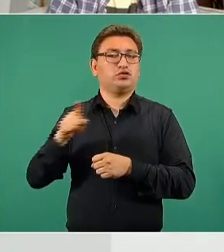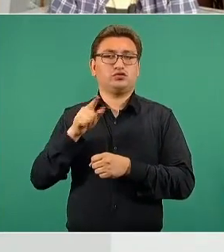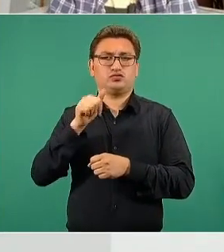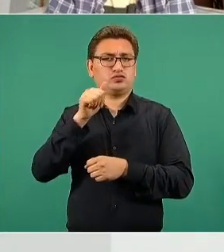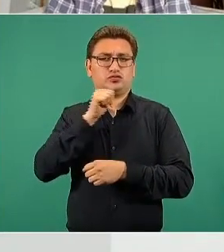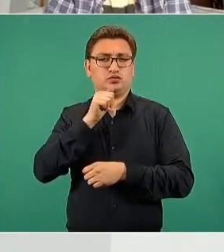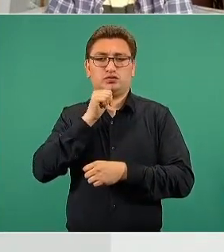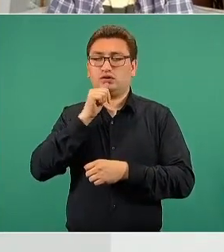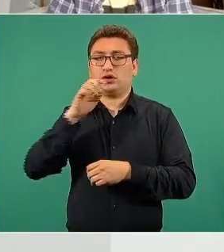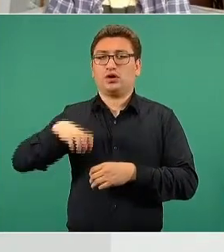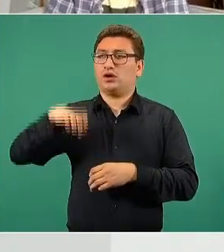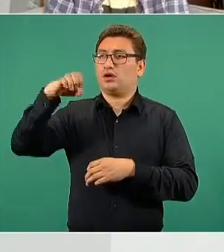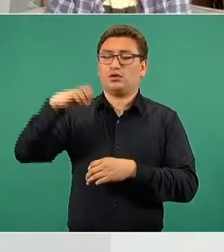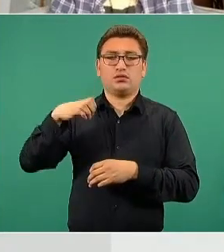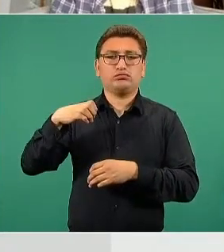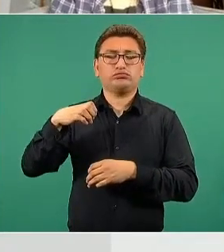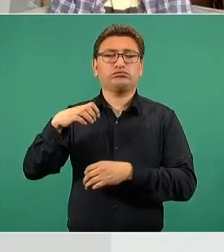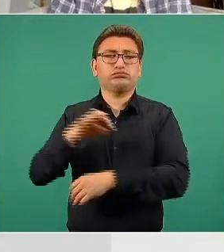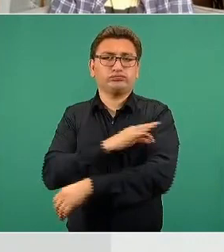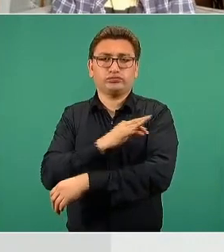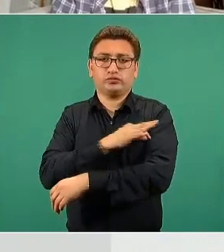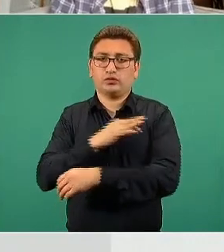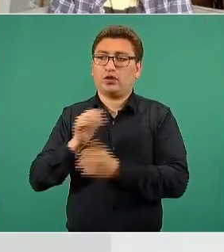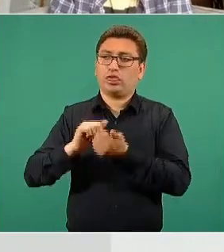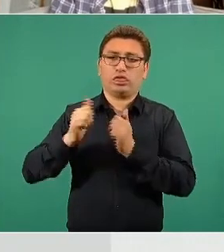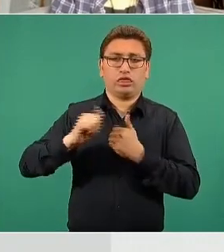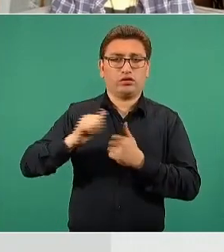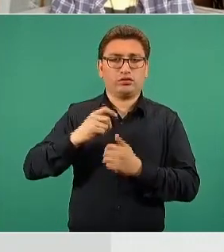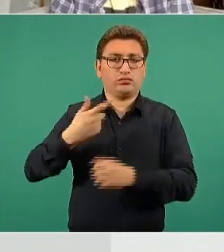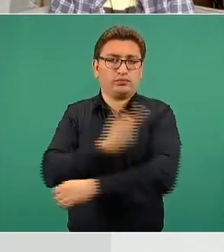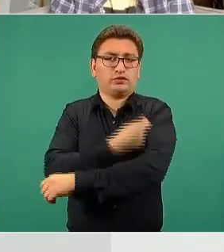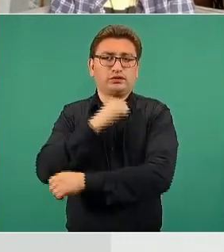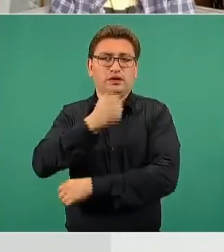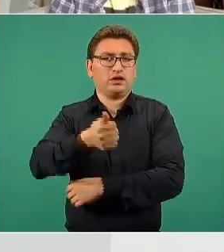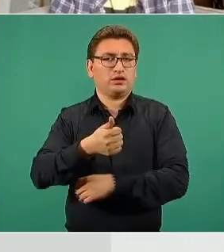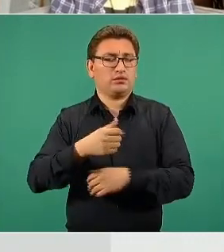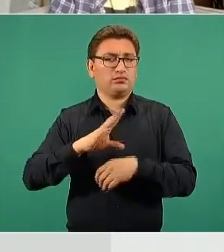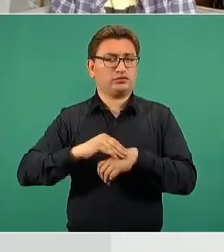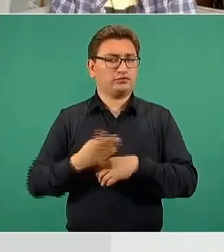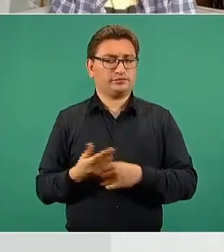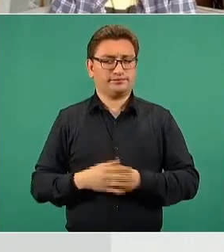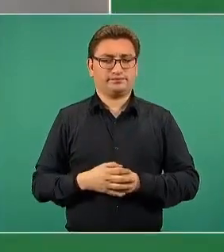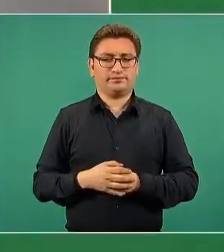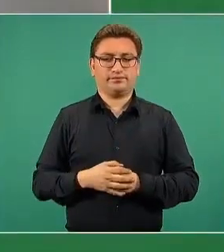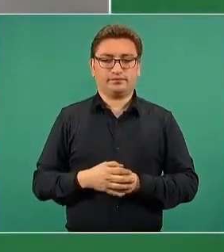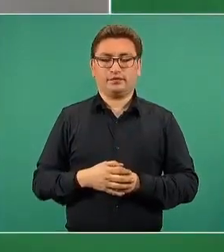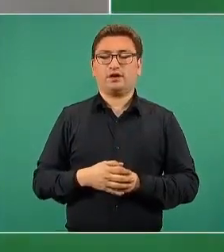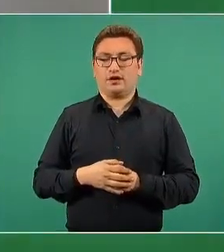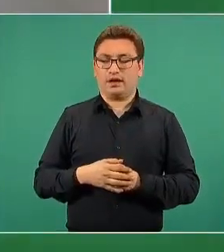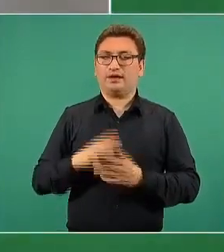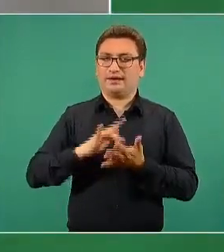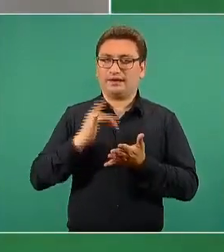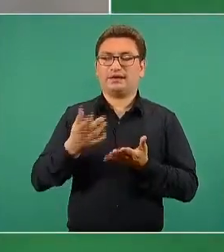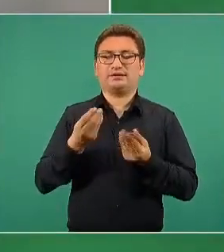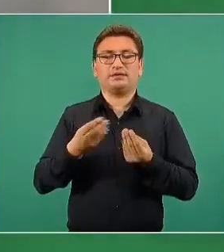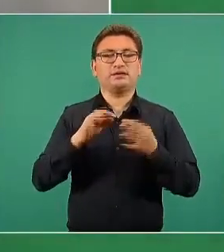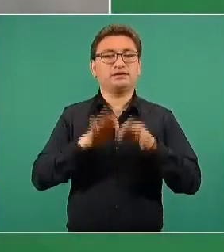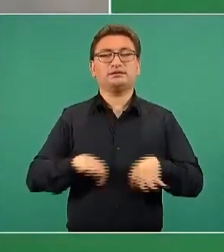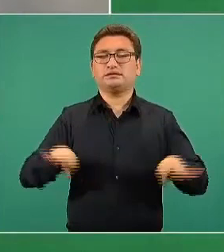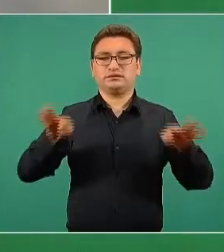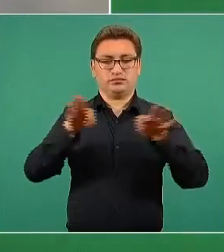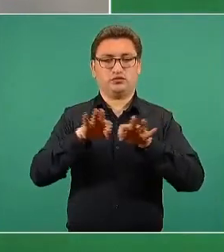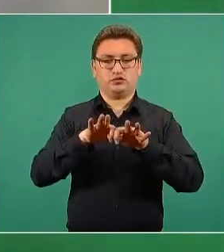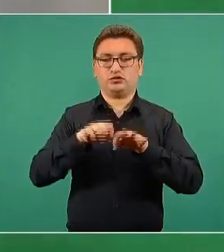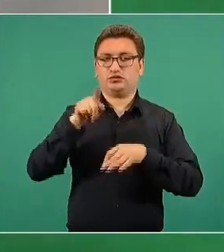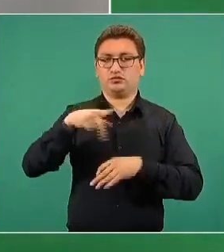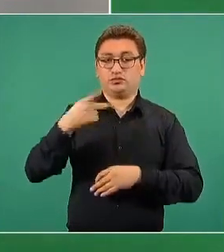opción de vacunar a los adultos mayores rezagados. Gracias, doctor. Muchísimas gracias, Natalia. Es importantísimo este último de